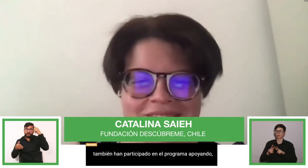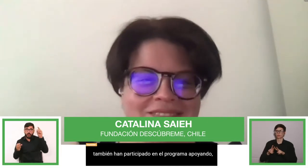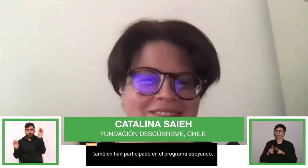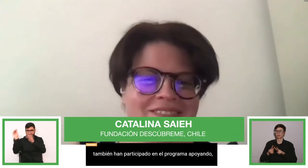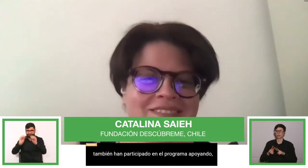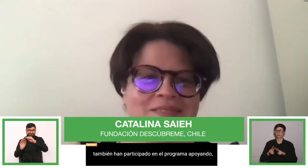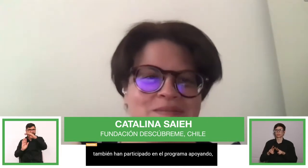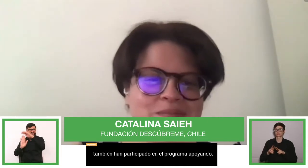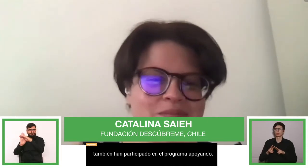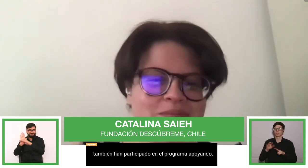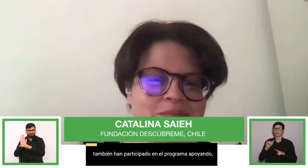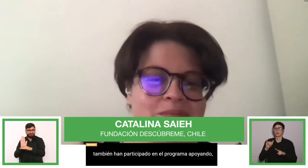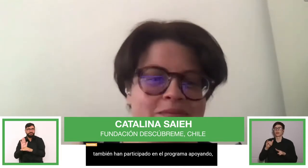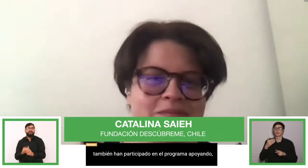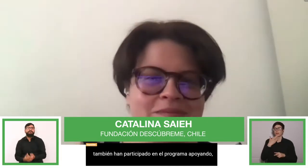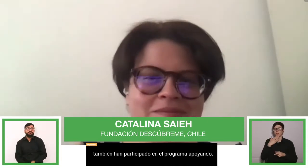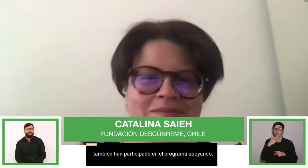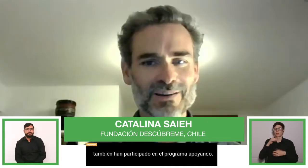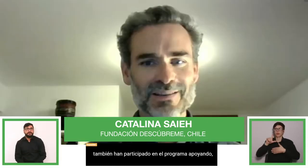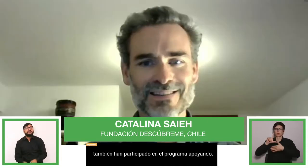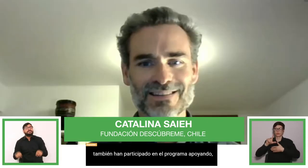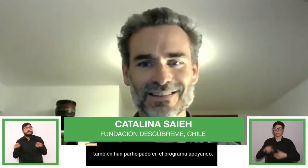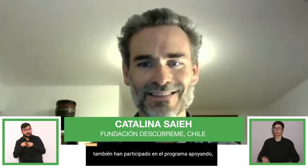en América Latina también ahora.